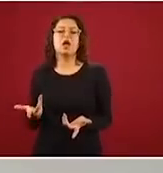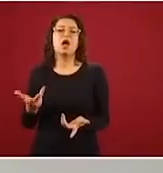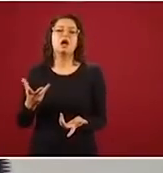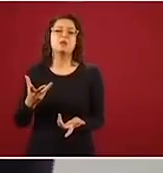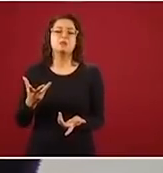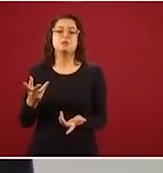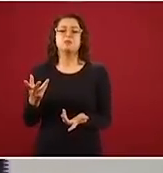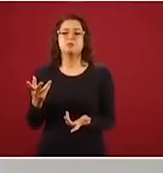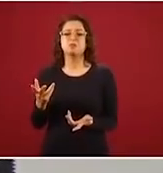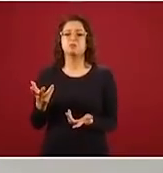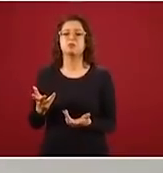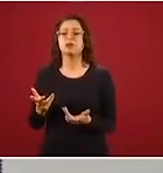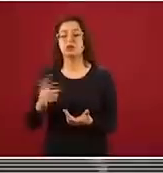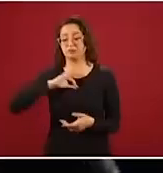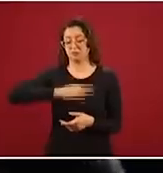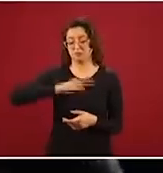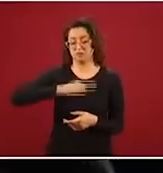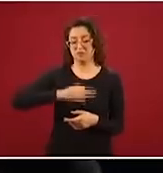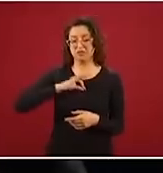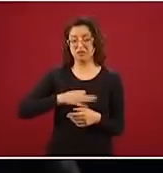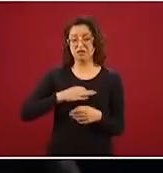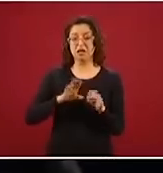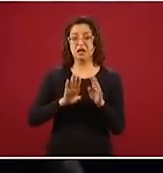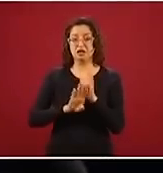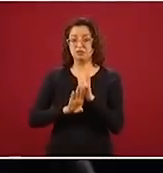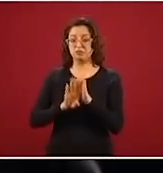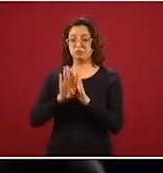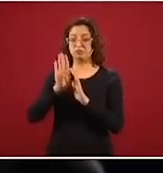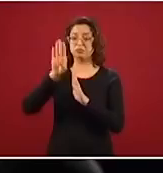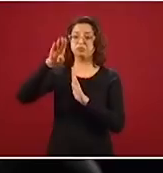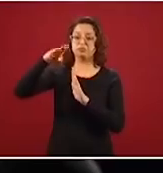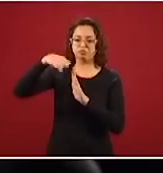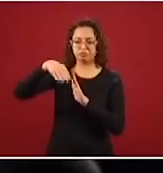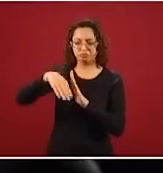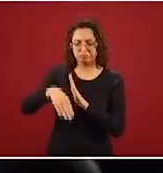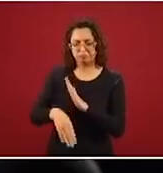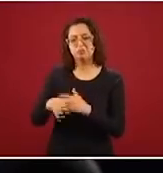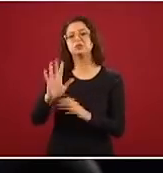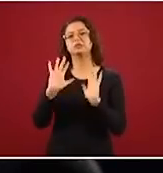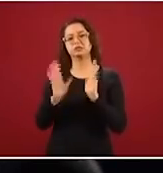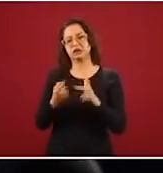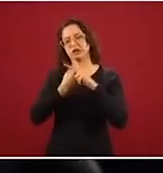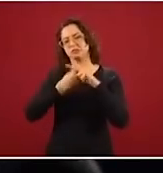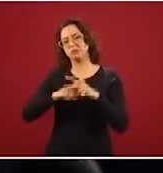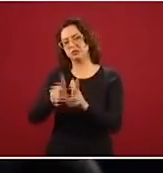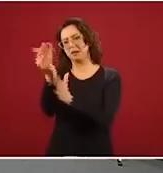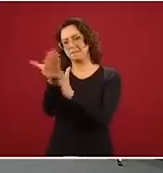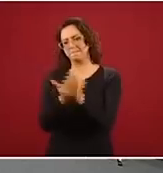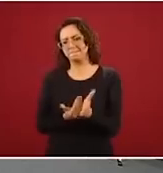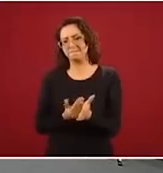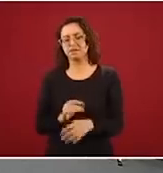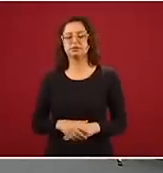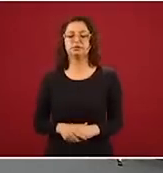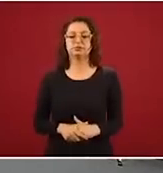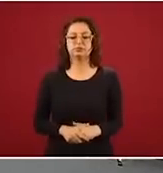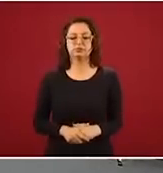hay indicios que la curva epidémica, incluso en China, ya empieza a estabilizarse y podría empezar a descender. La